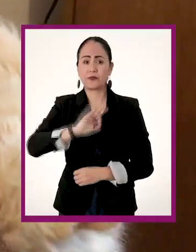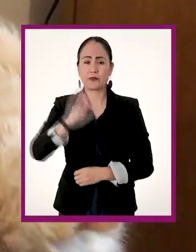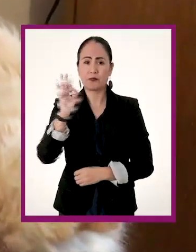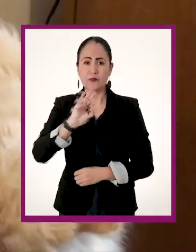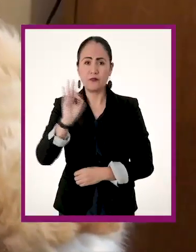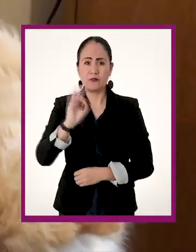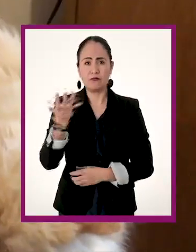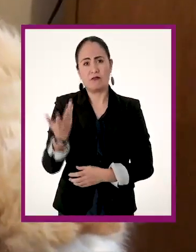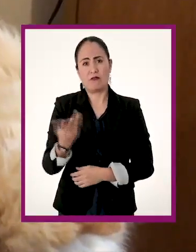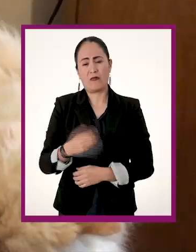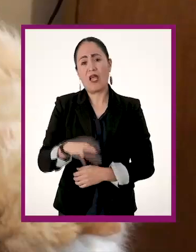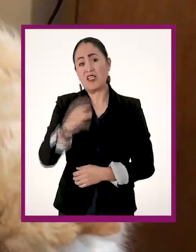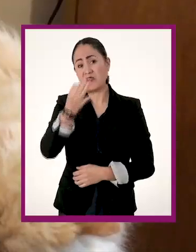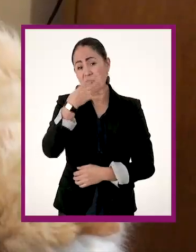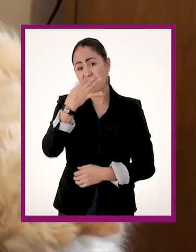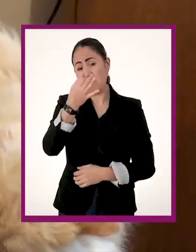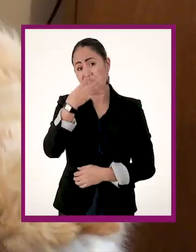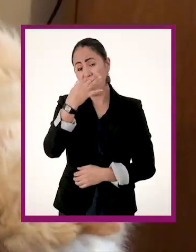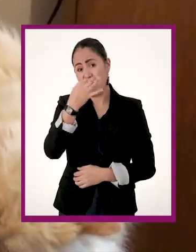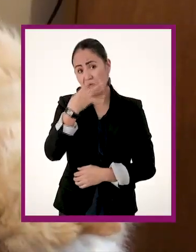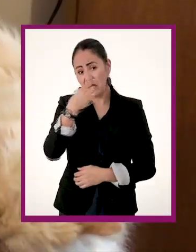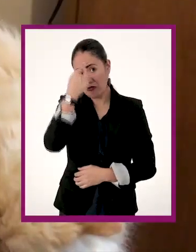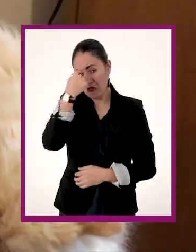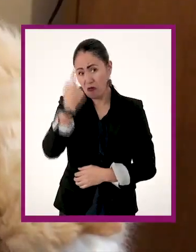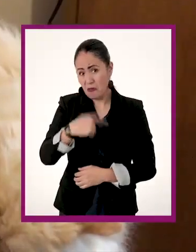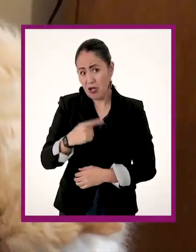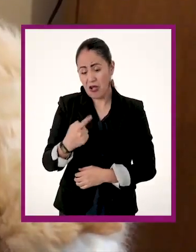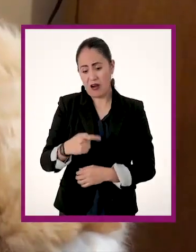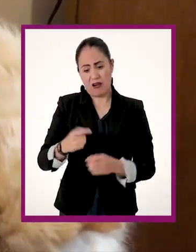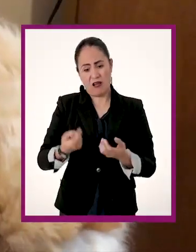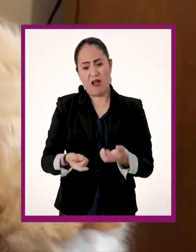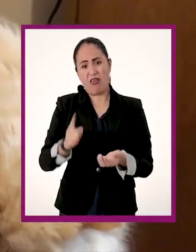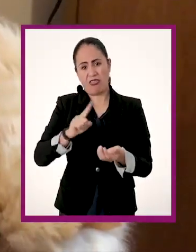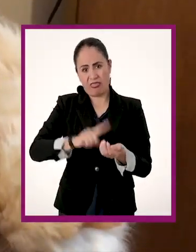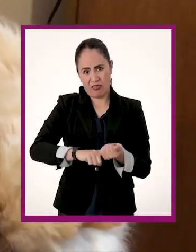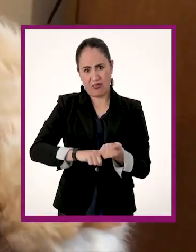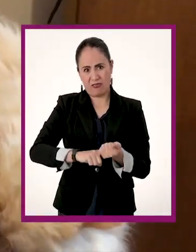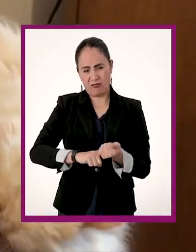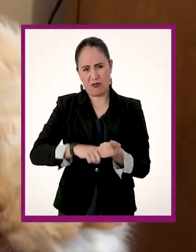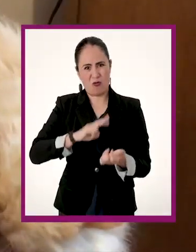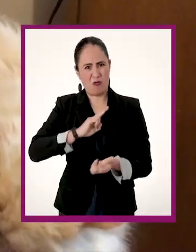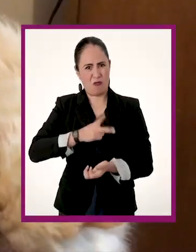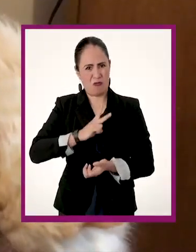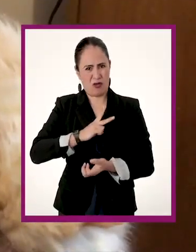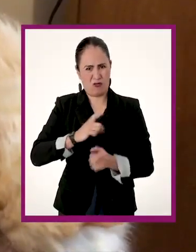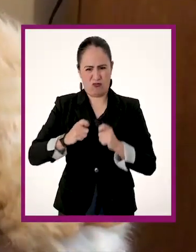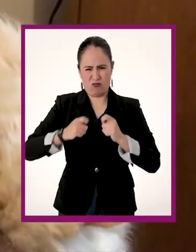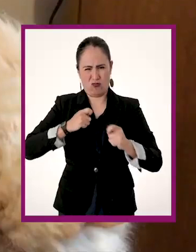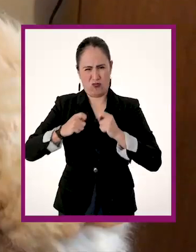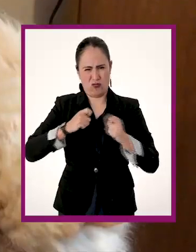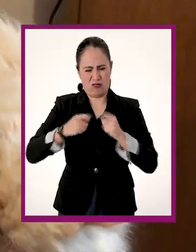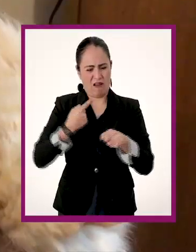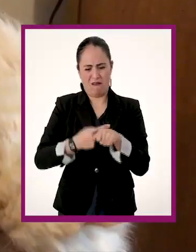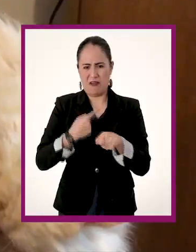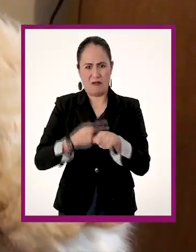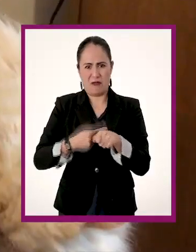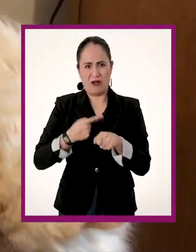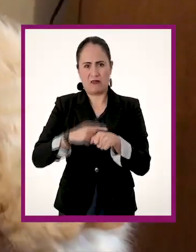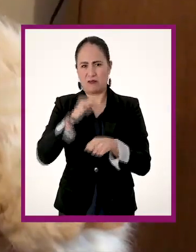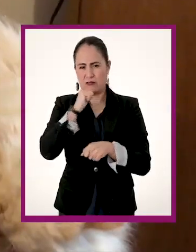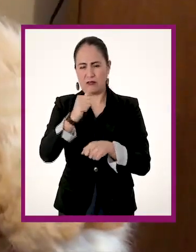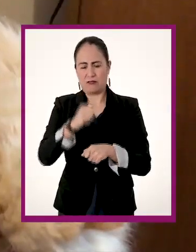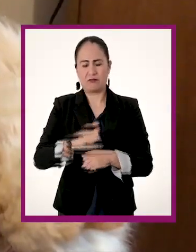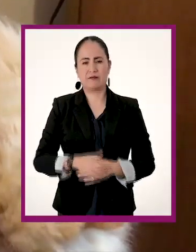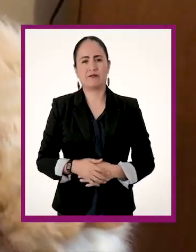tenemos que tomar algunos tipos de medicamentos para poder controlar bien que no nos